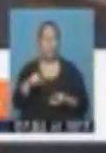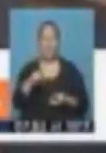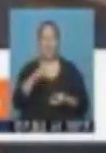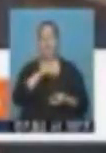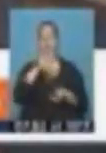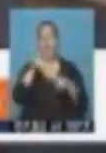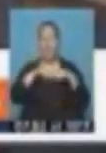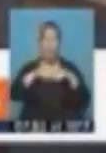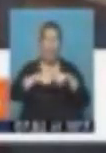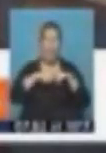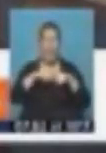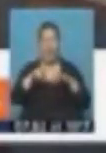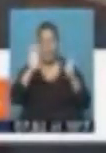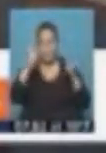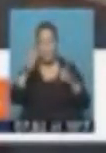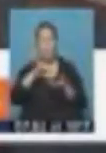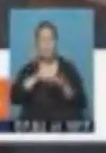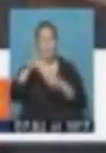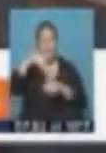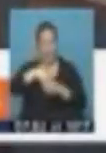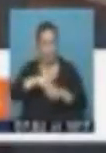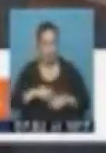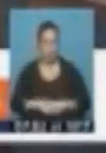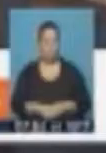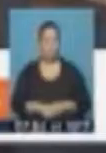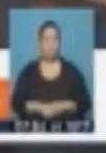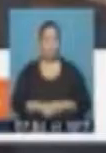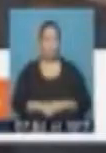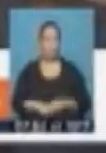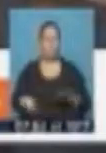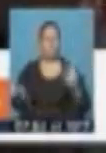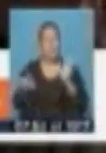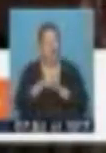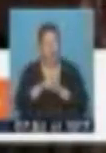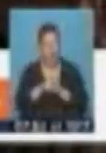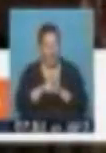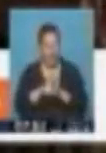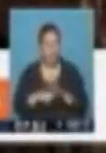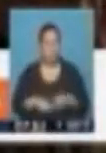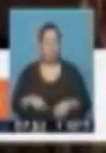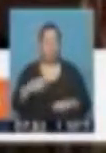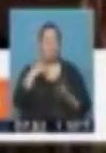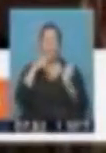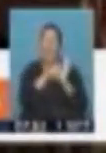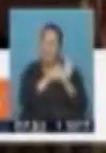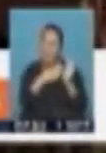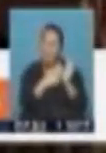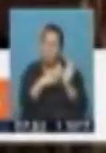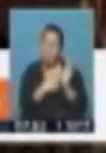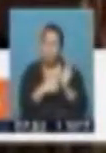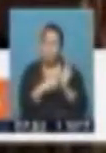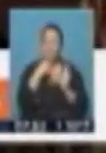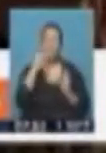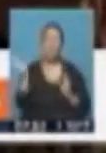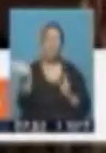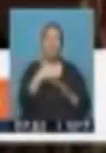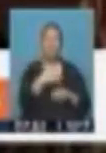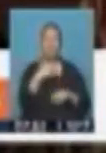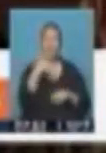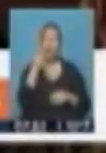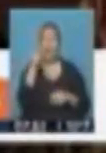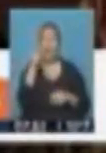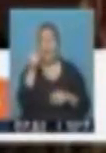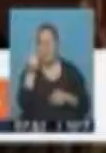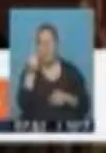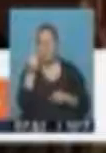estuvieron discutiendo este tema en el Senado Nacional. La ley dice que todos los fondos